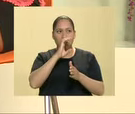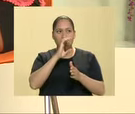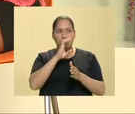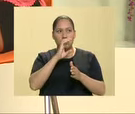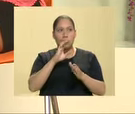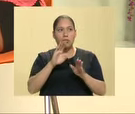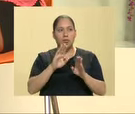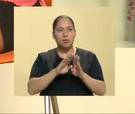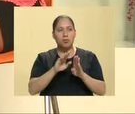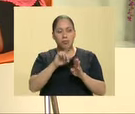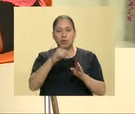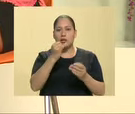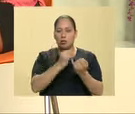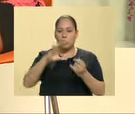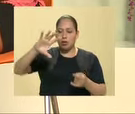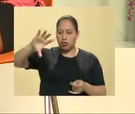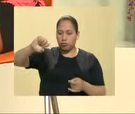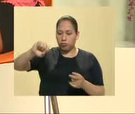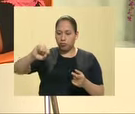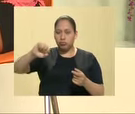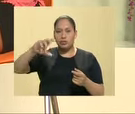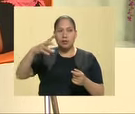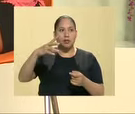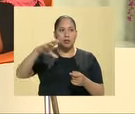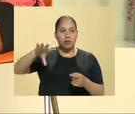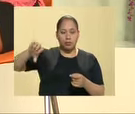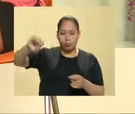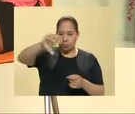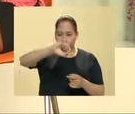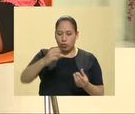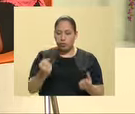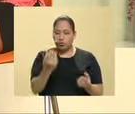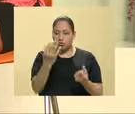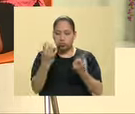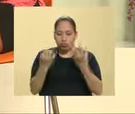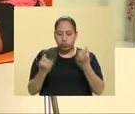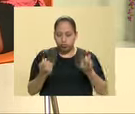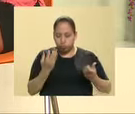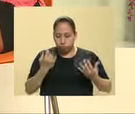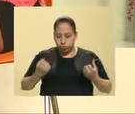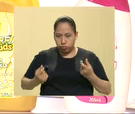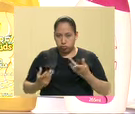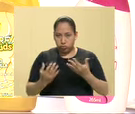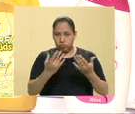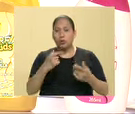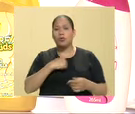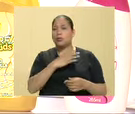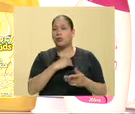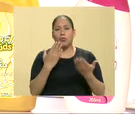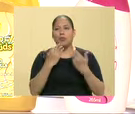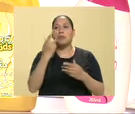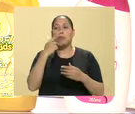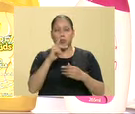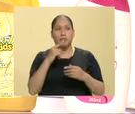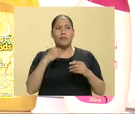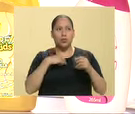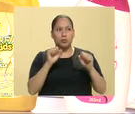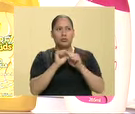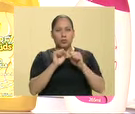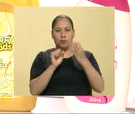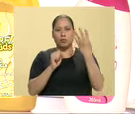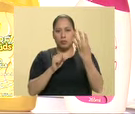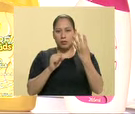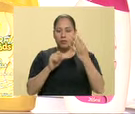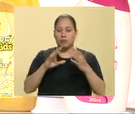nuestros chiquitines, también podemos pues vertir de este. Claro, y hace burbujas. La verdad es que yo no tengo hijos, pero tengo